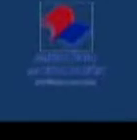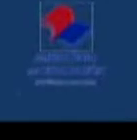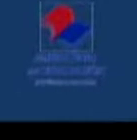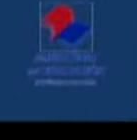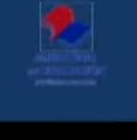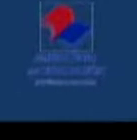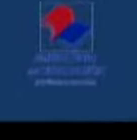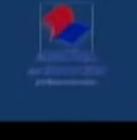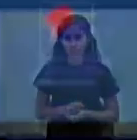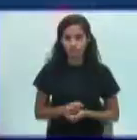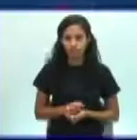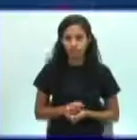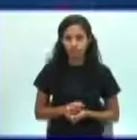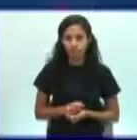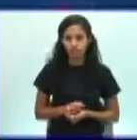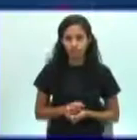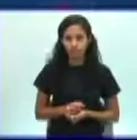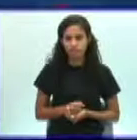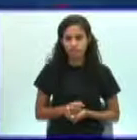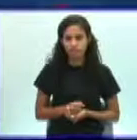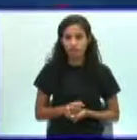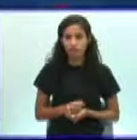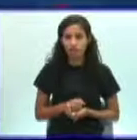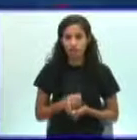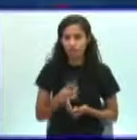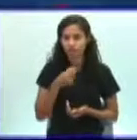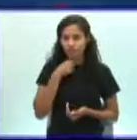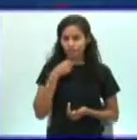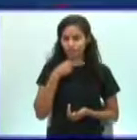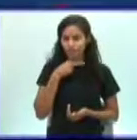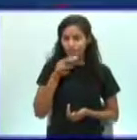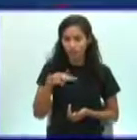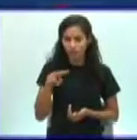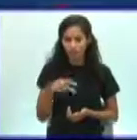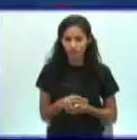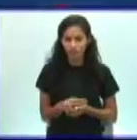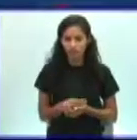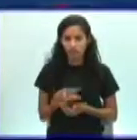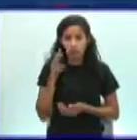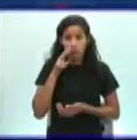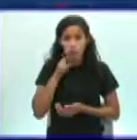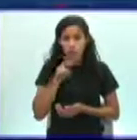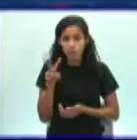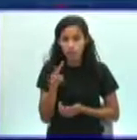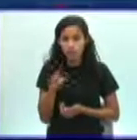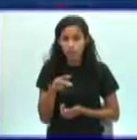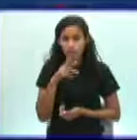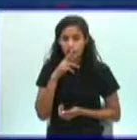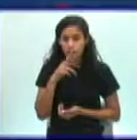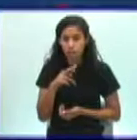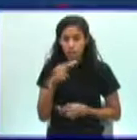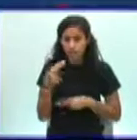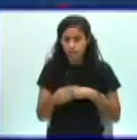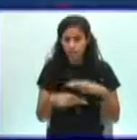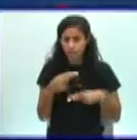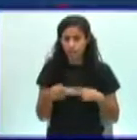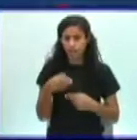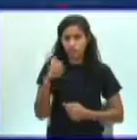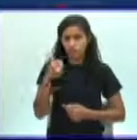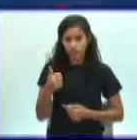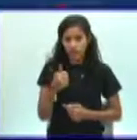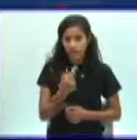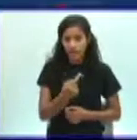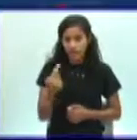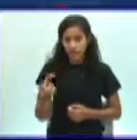Continuemos. El autocontrol es determinar las respuestas correctas